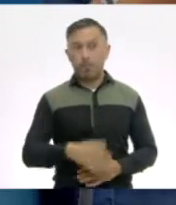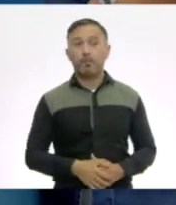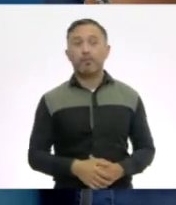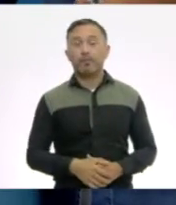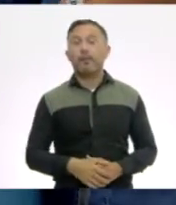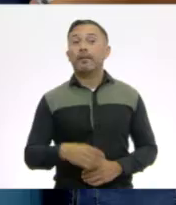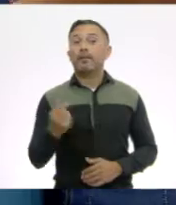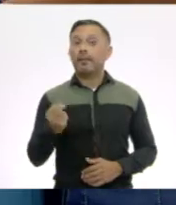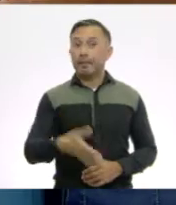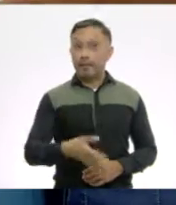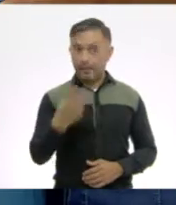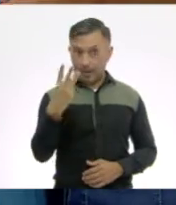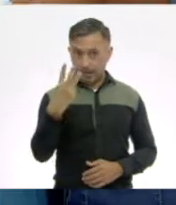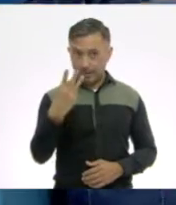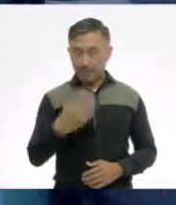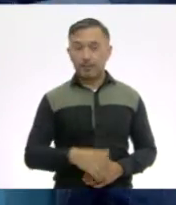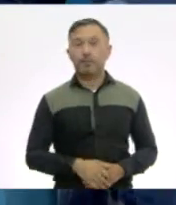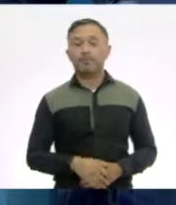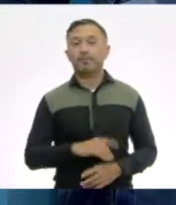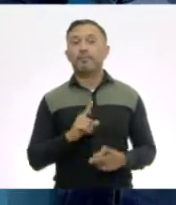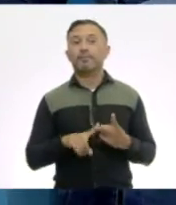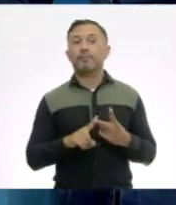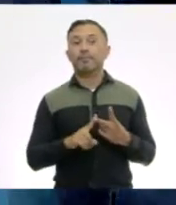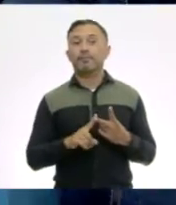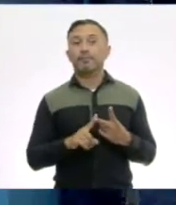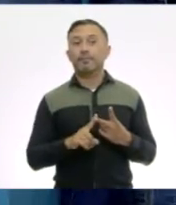3. 3. Y